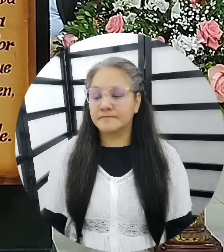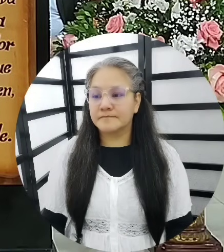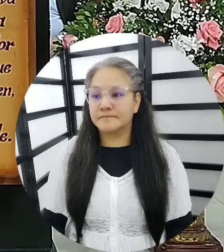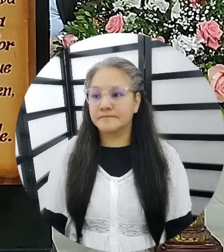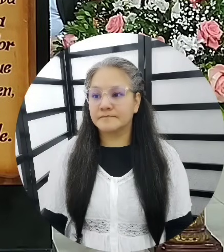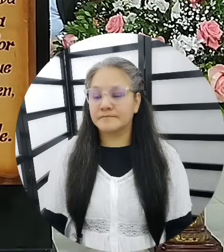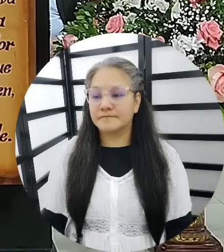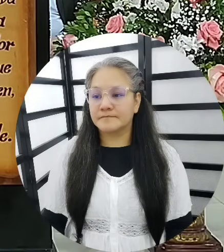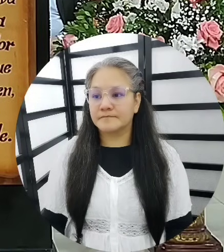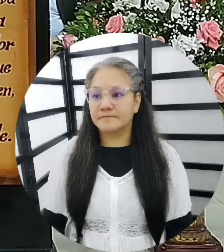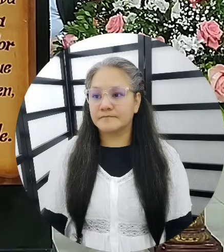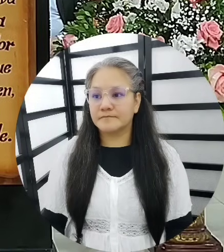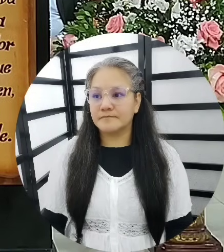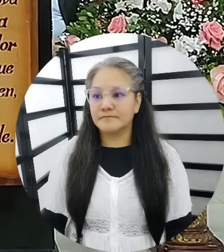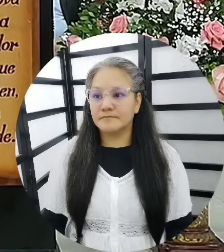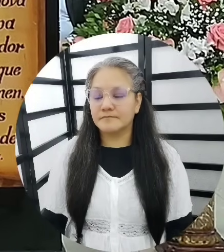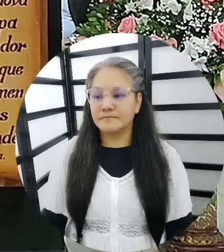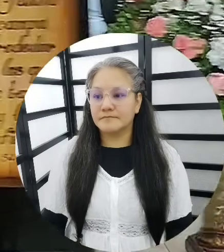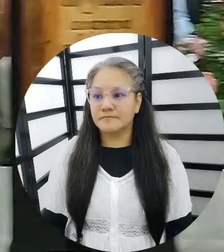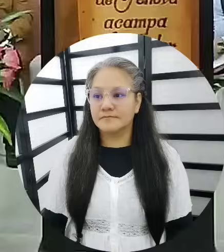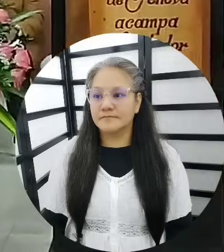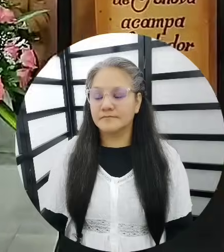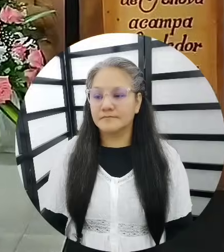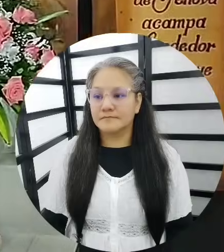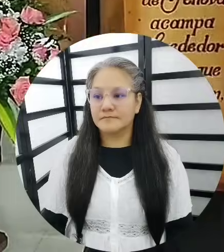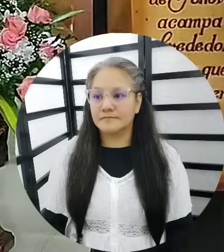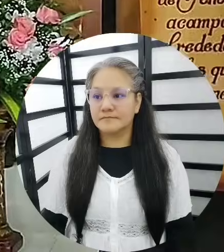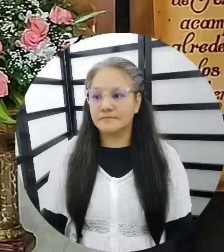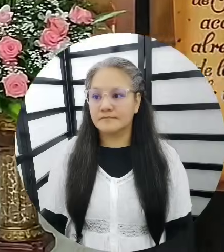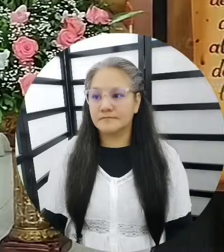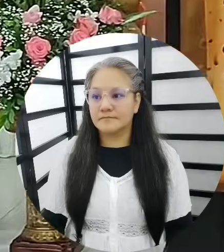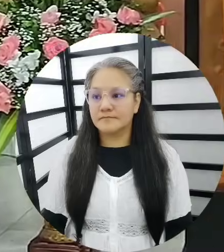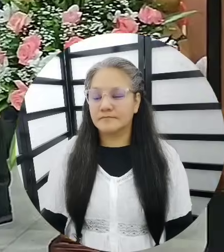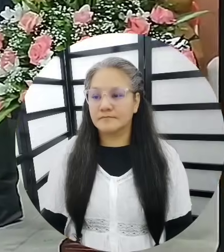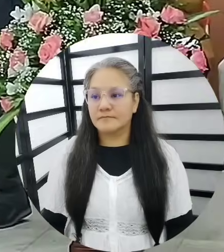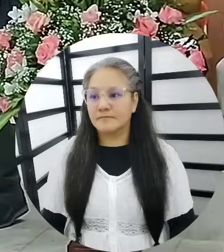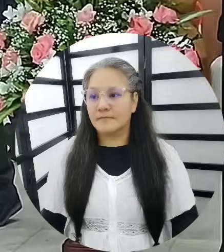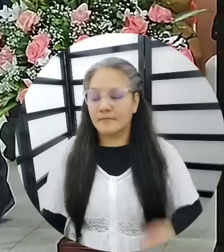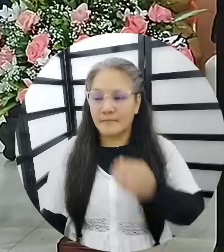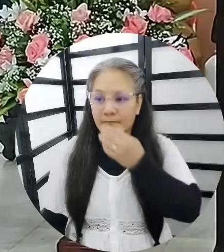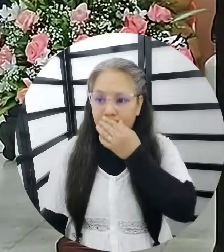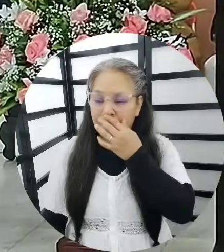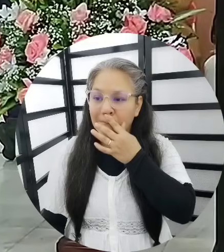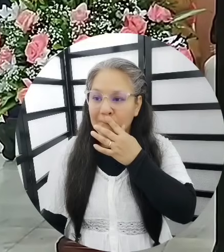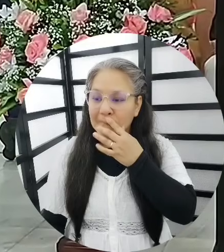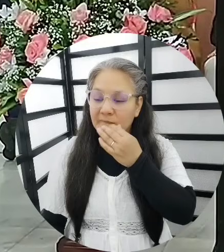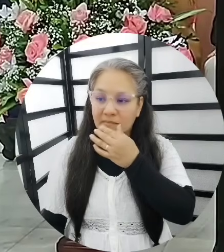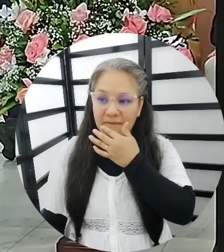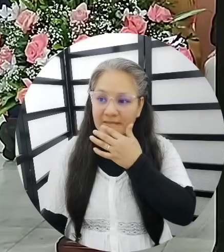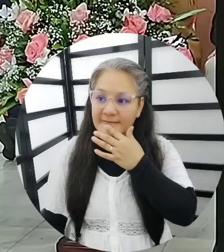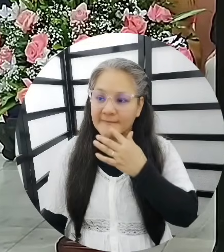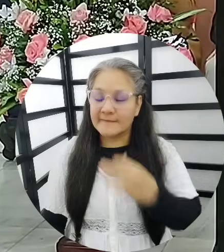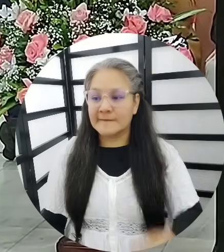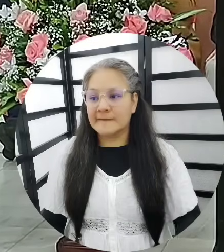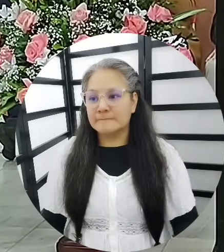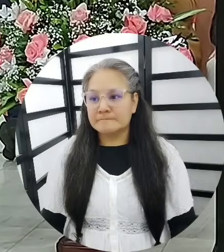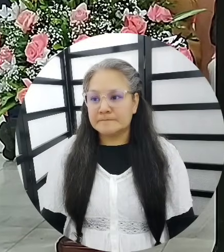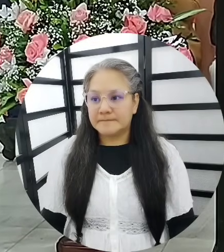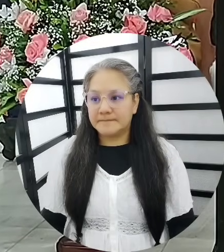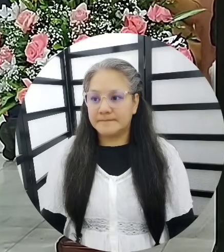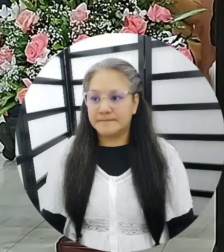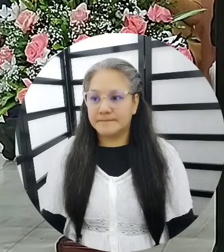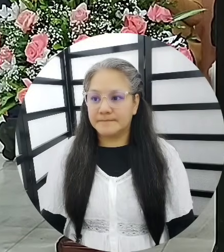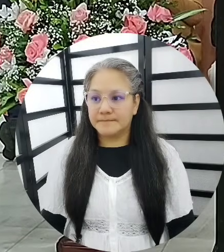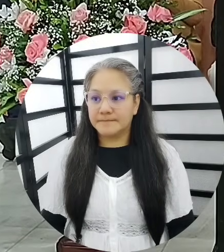pasamos por pruebas muy duras en la vida cristiana. Todos. Y especialmente en